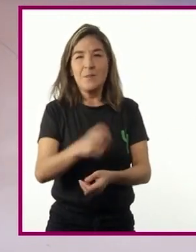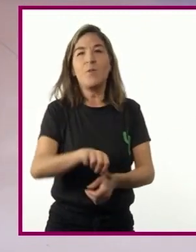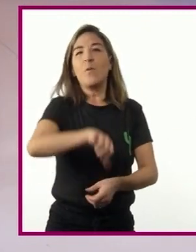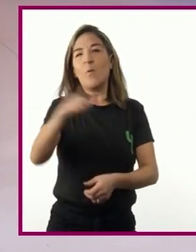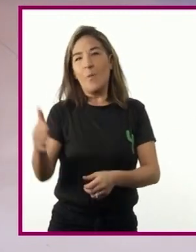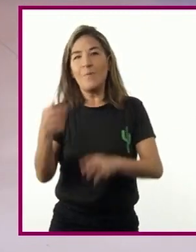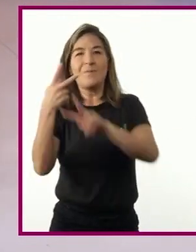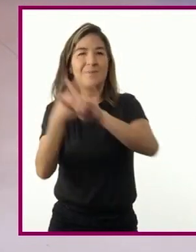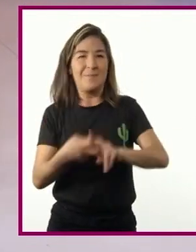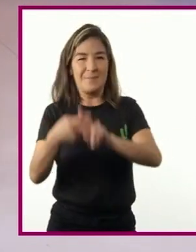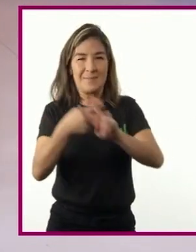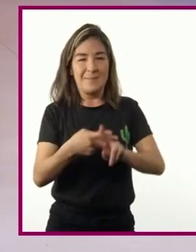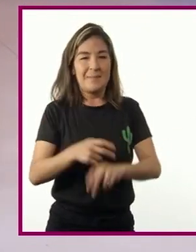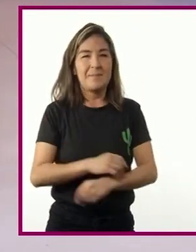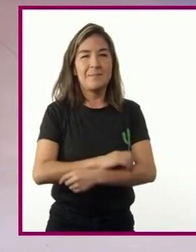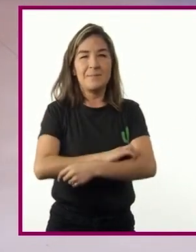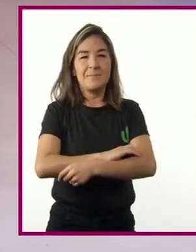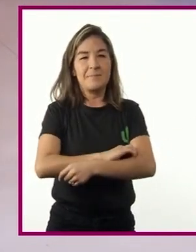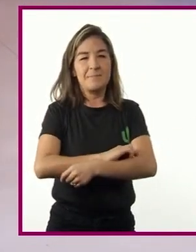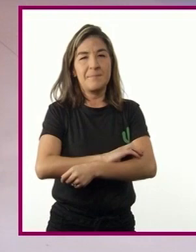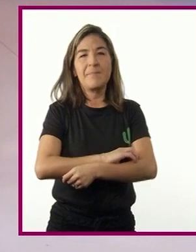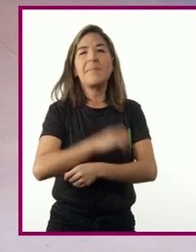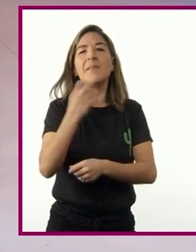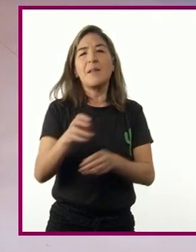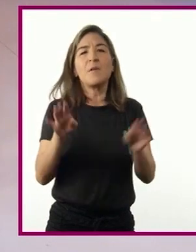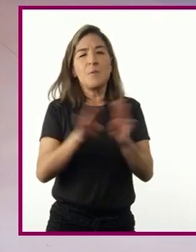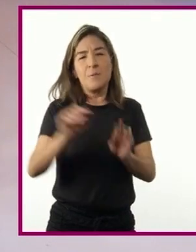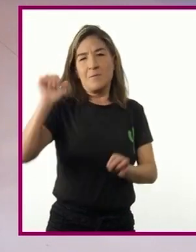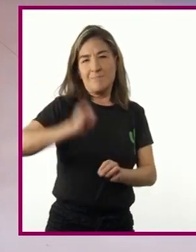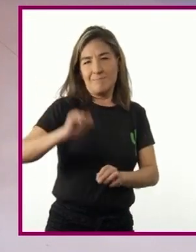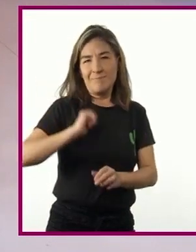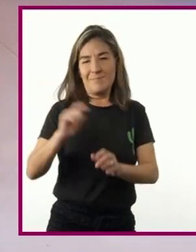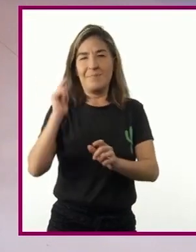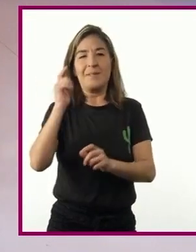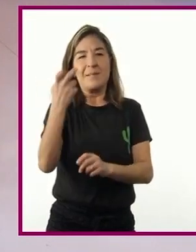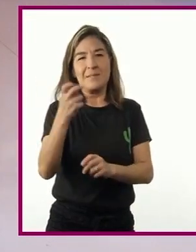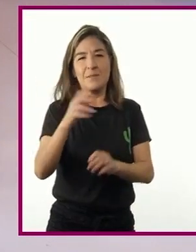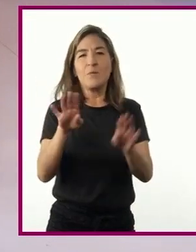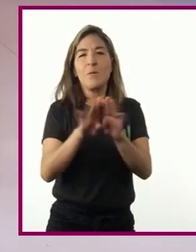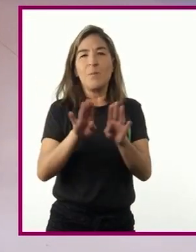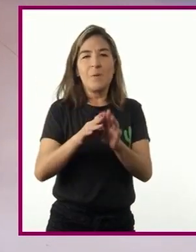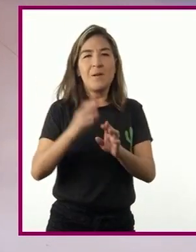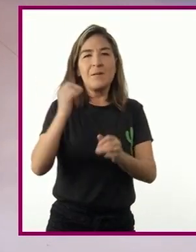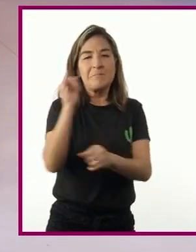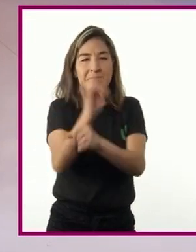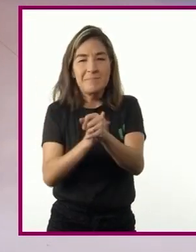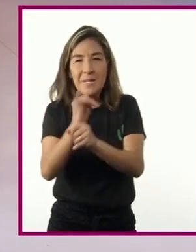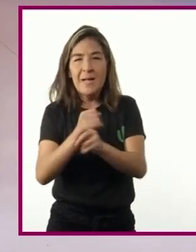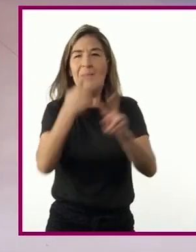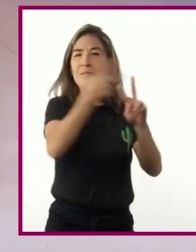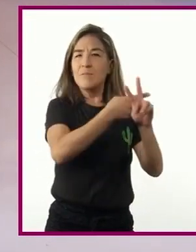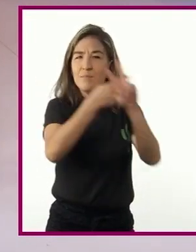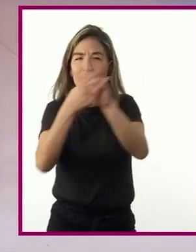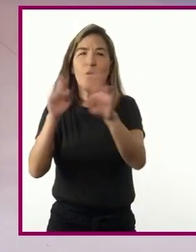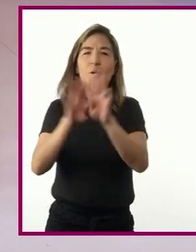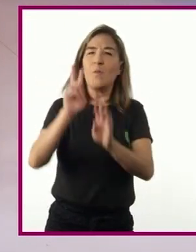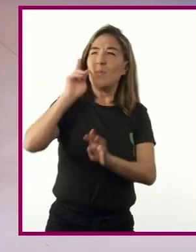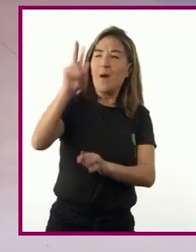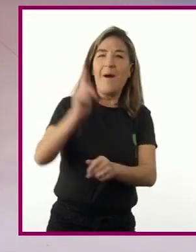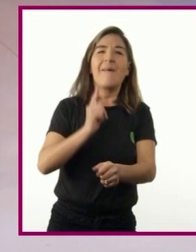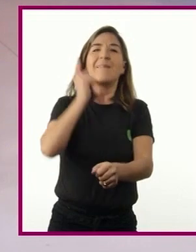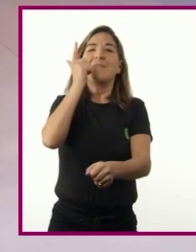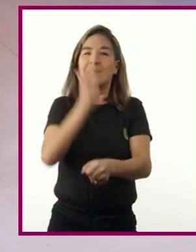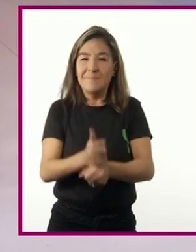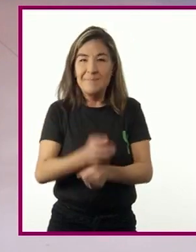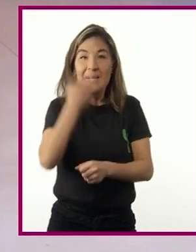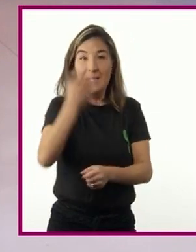otras estrellas. Los antiguos astrónomos u observadores del cielo se dieron cuenta de esto y